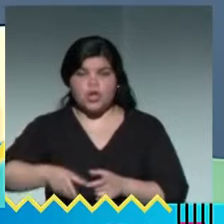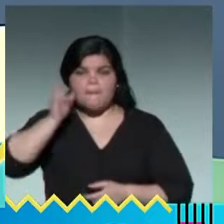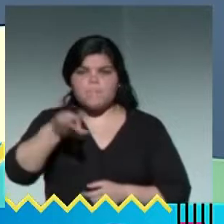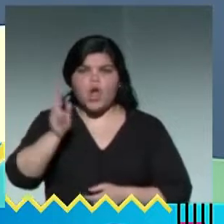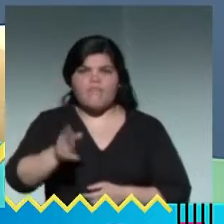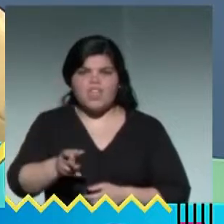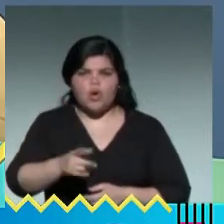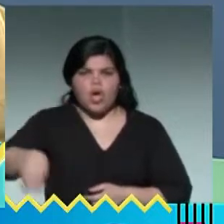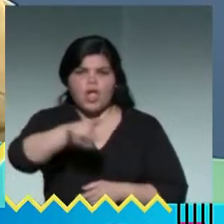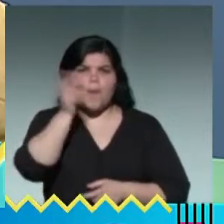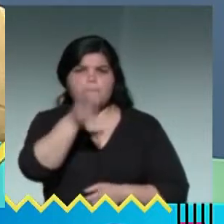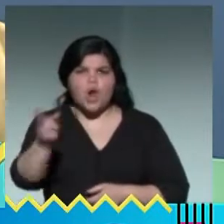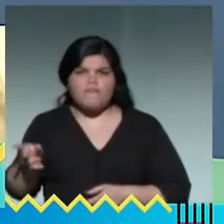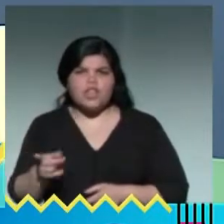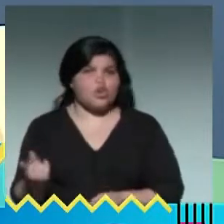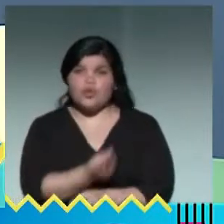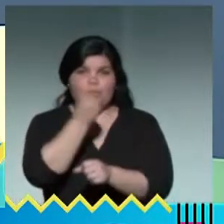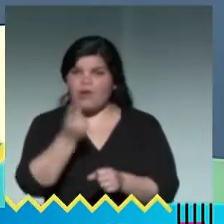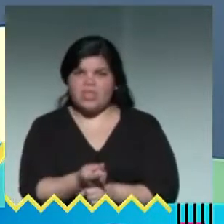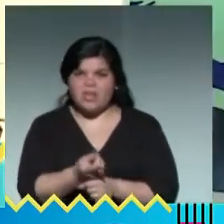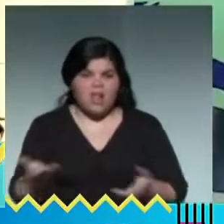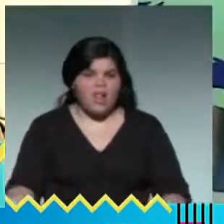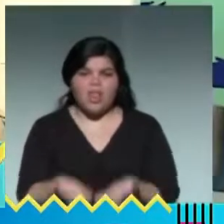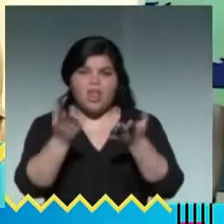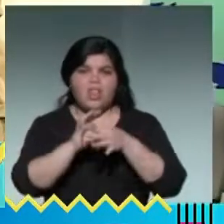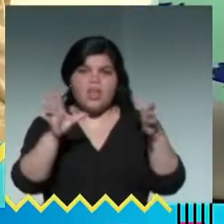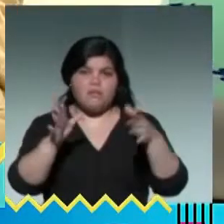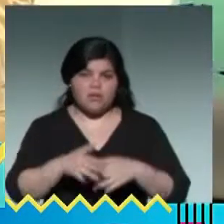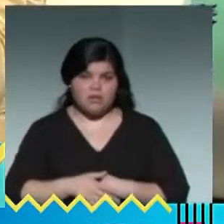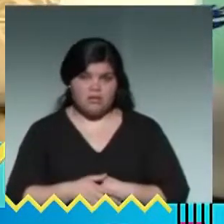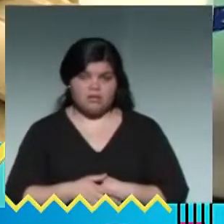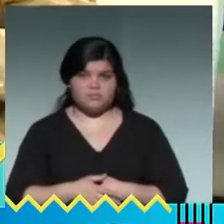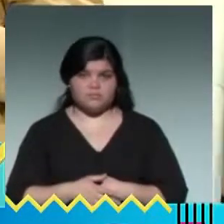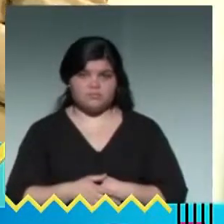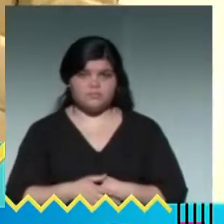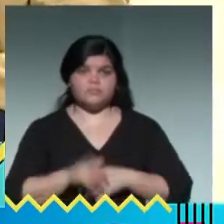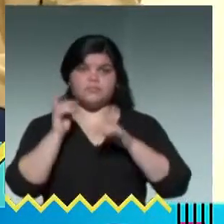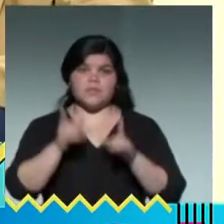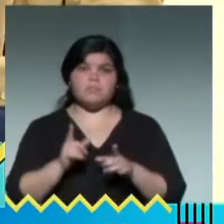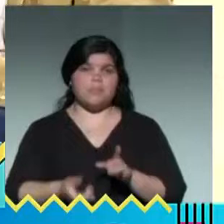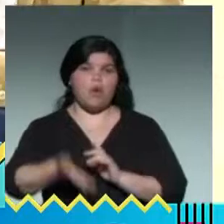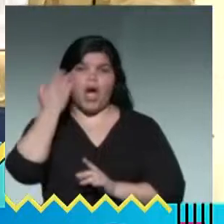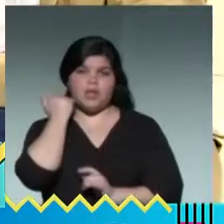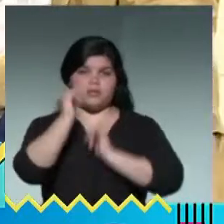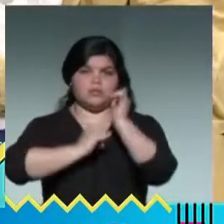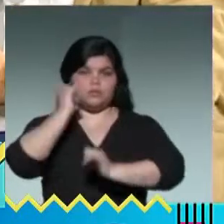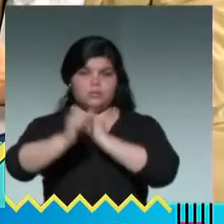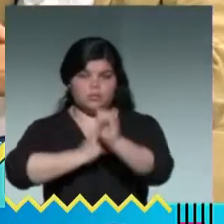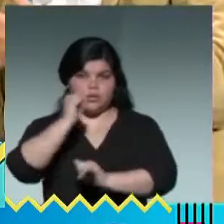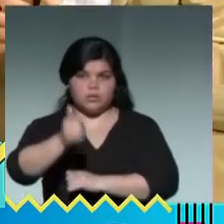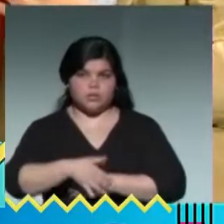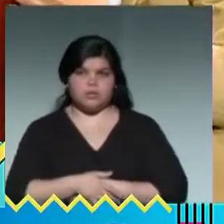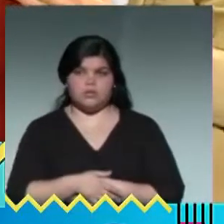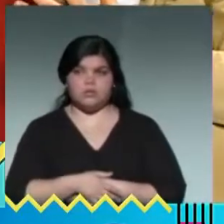cosas. Y además que estos cambios de paradigma, que es lo que decía yo un poco en el bloque anterior, van a